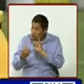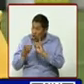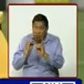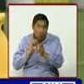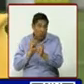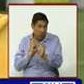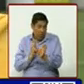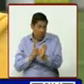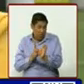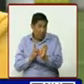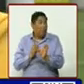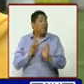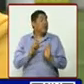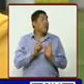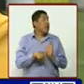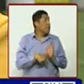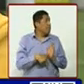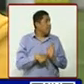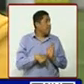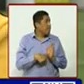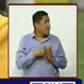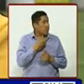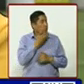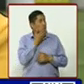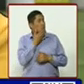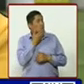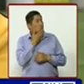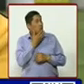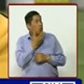a partir de eso es que nace